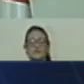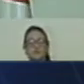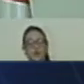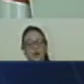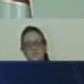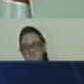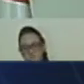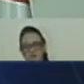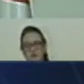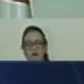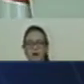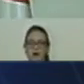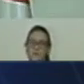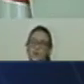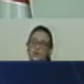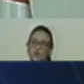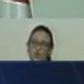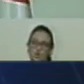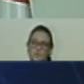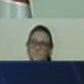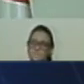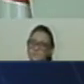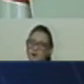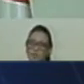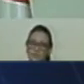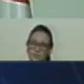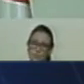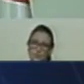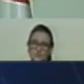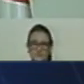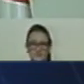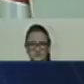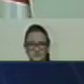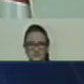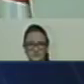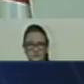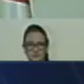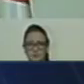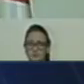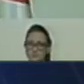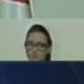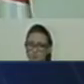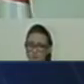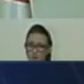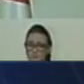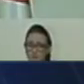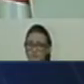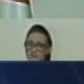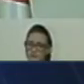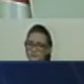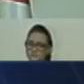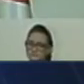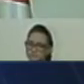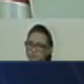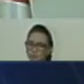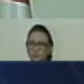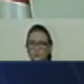y debemos amarla entre todos. Venezuela es el mejor país del mundo. Los problemas que tenemos, enfrentémoslos y